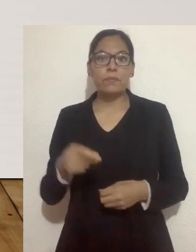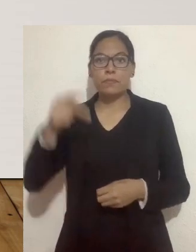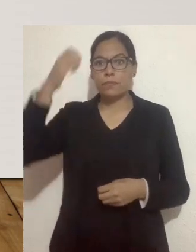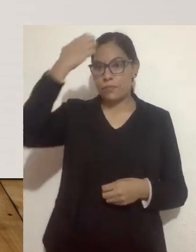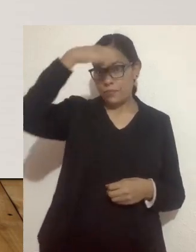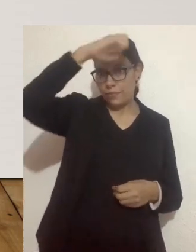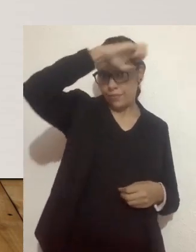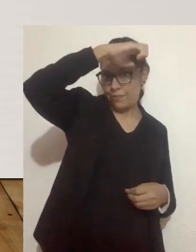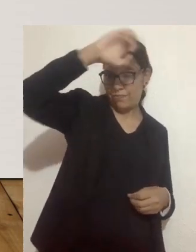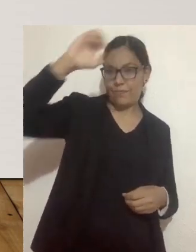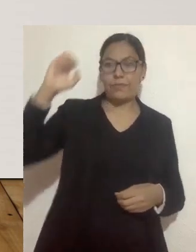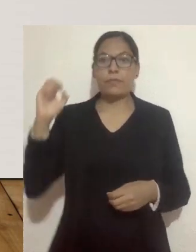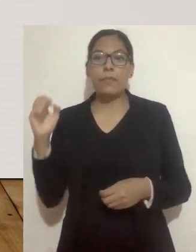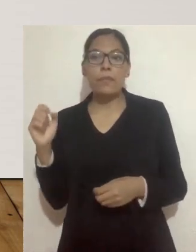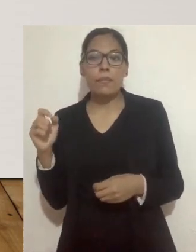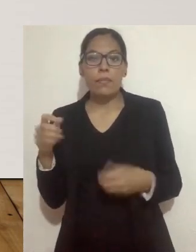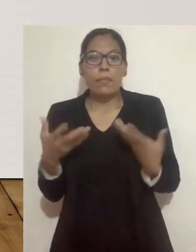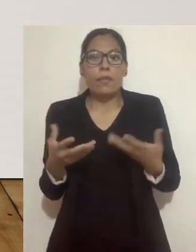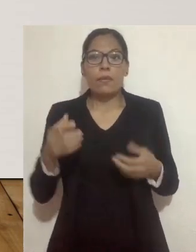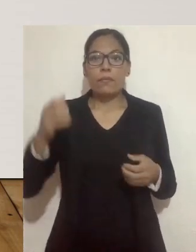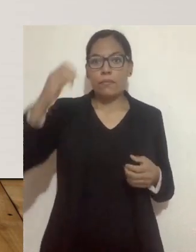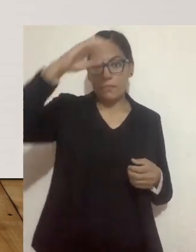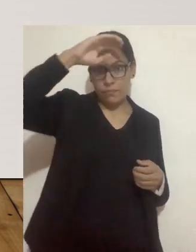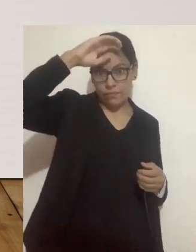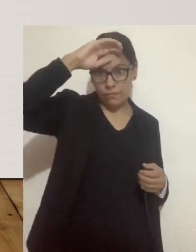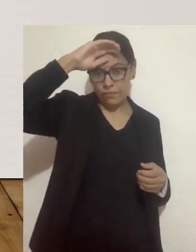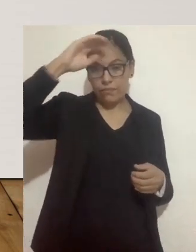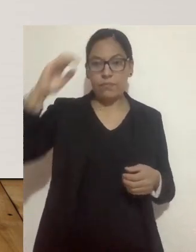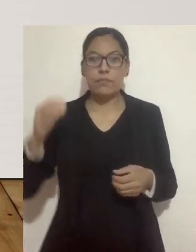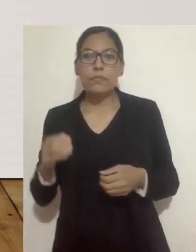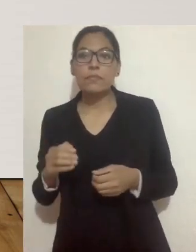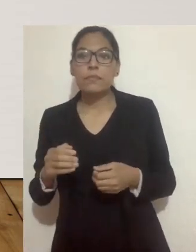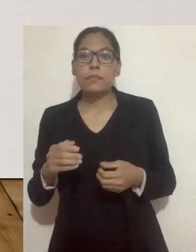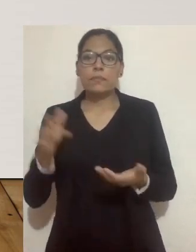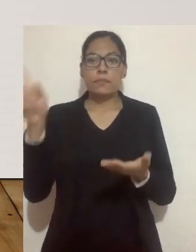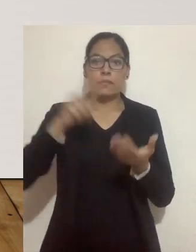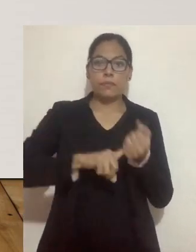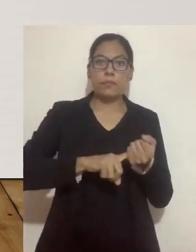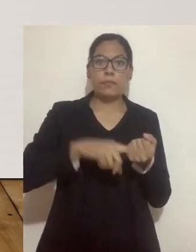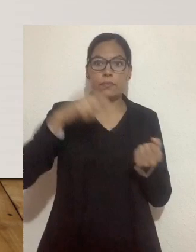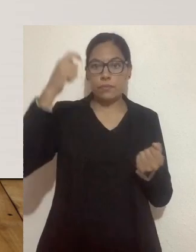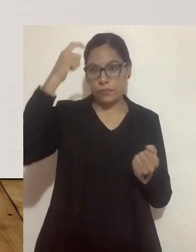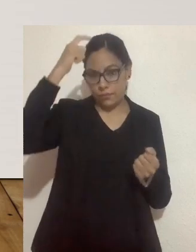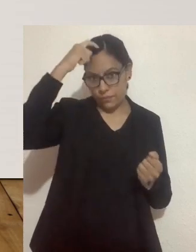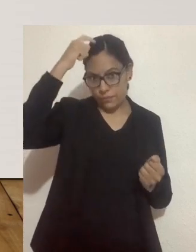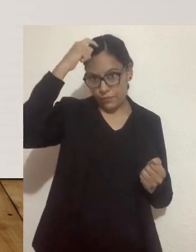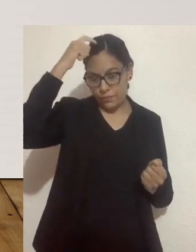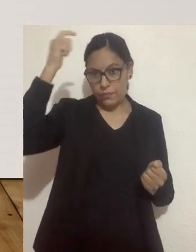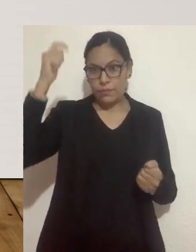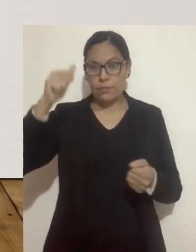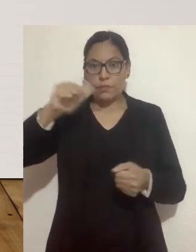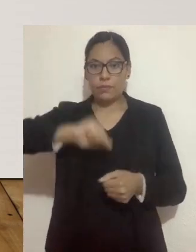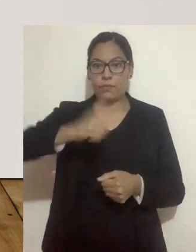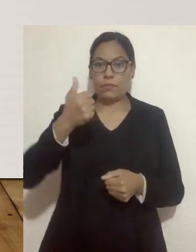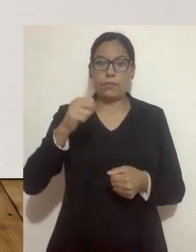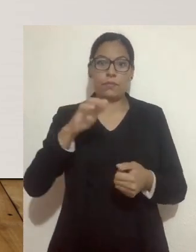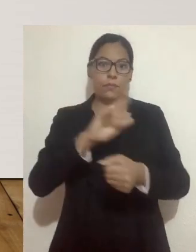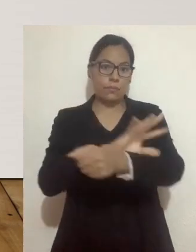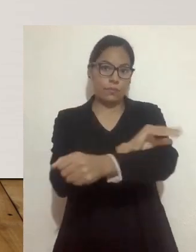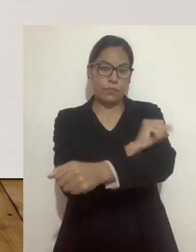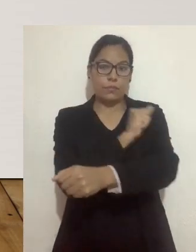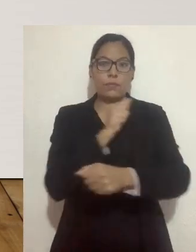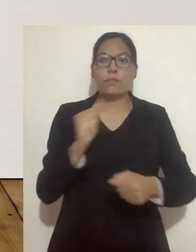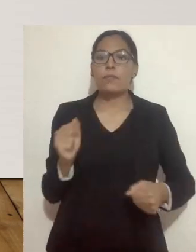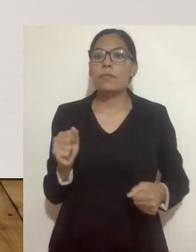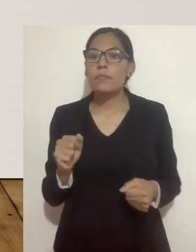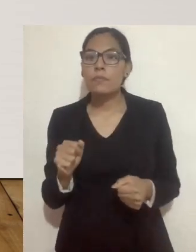experimenta. Tiene una parte cognitiva y otra emocional. La parte cognitiva nos permite entender lo